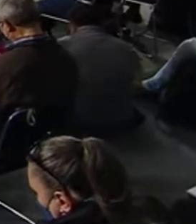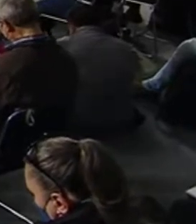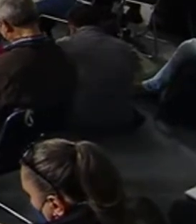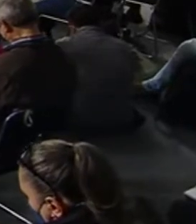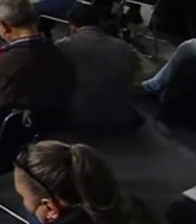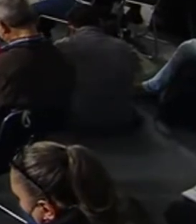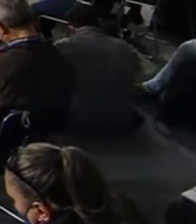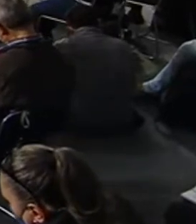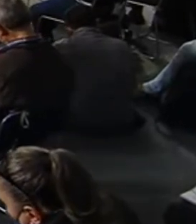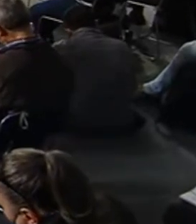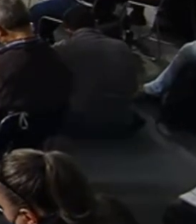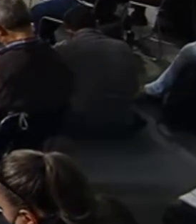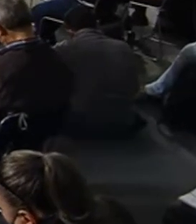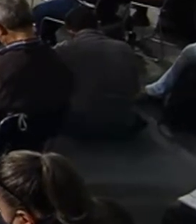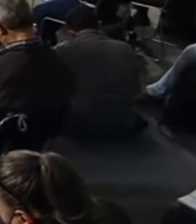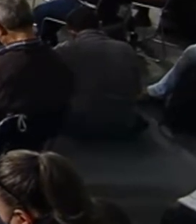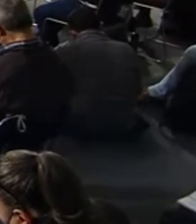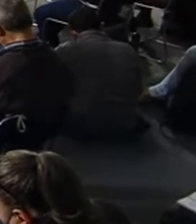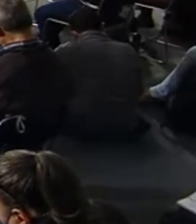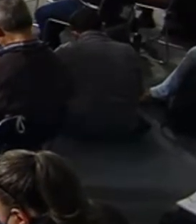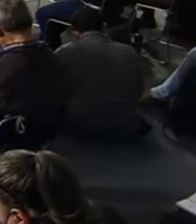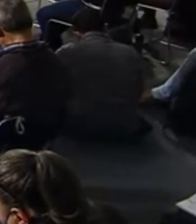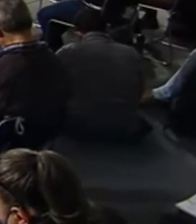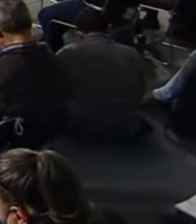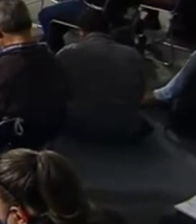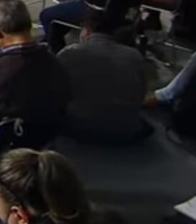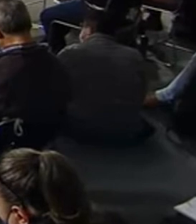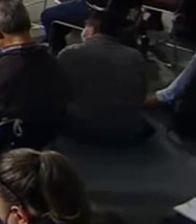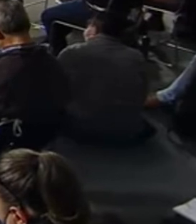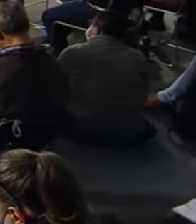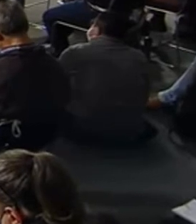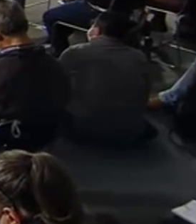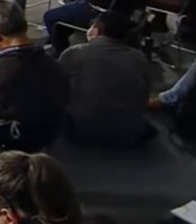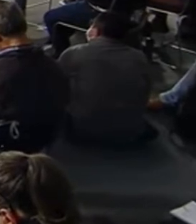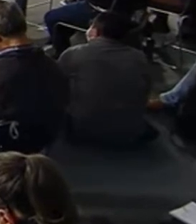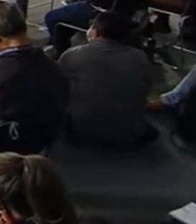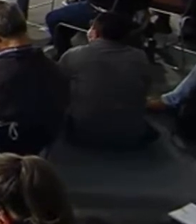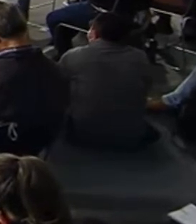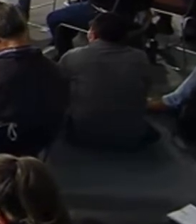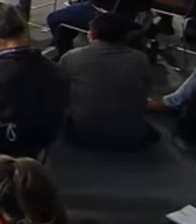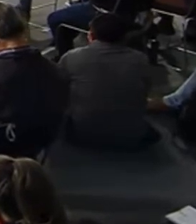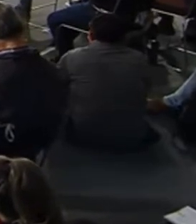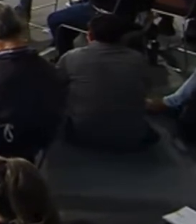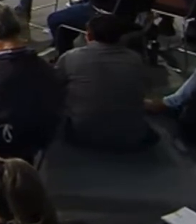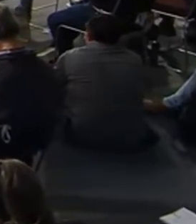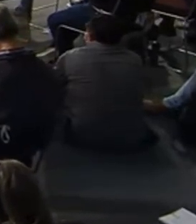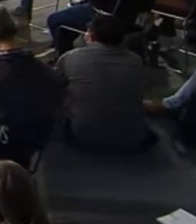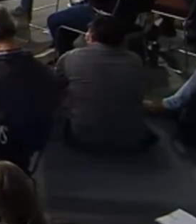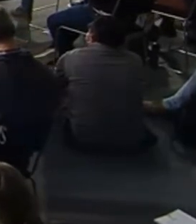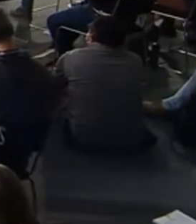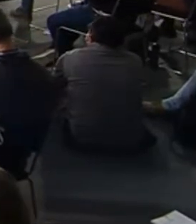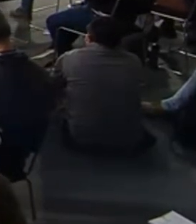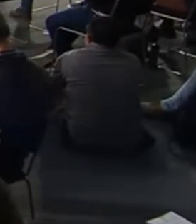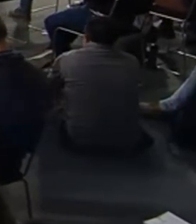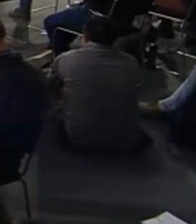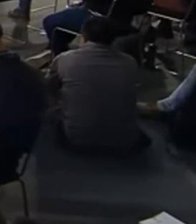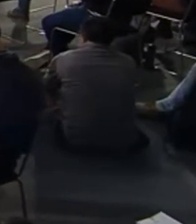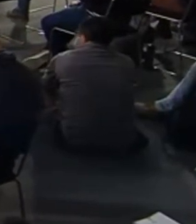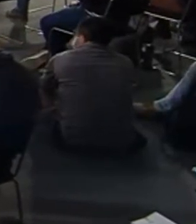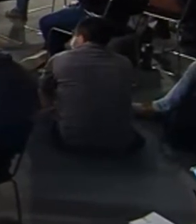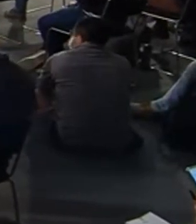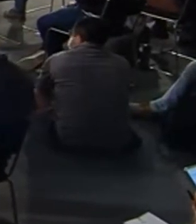la validez, pero que Veracruz estaba dando. Se paró este REBUE, sin embargo, hay otros tres REBUEs que emitieron